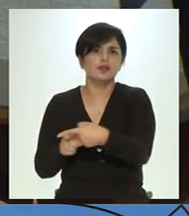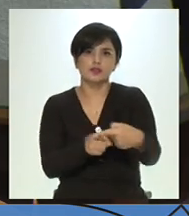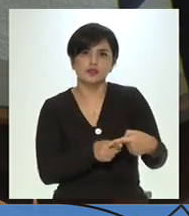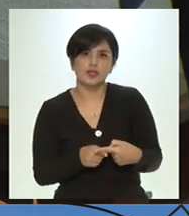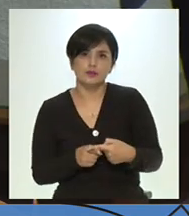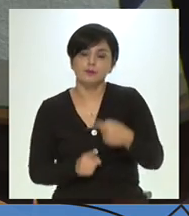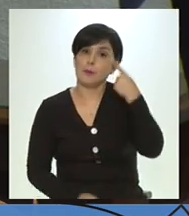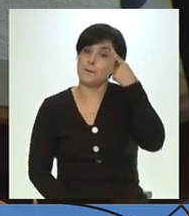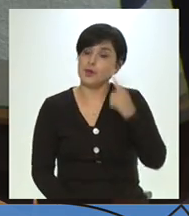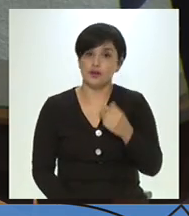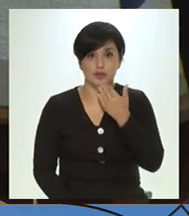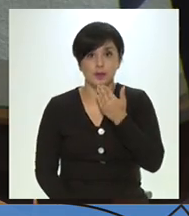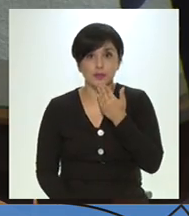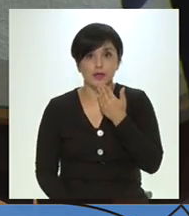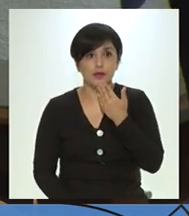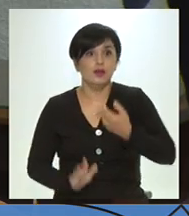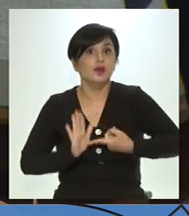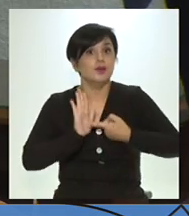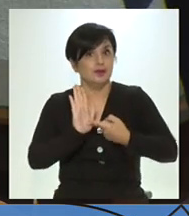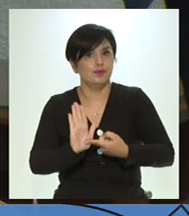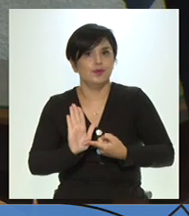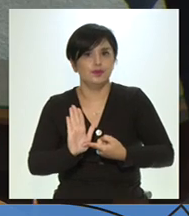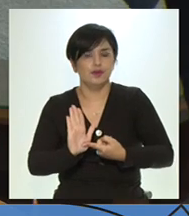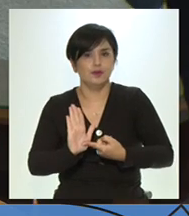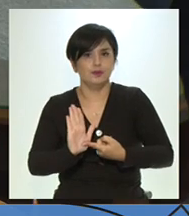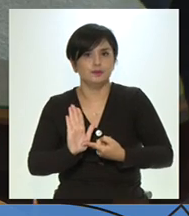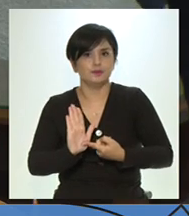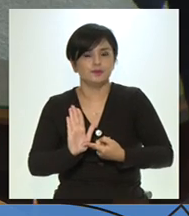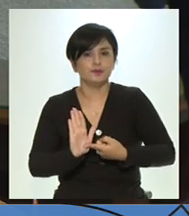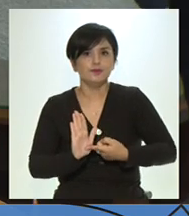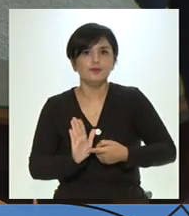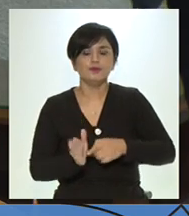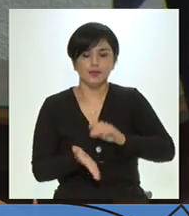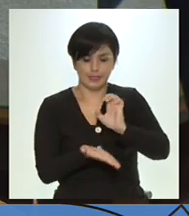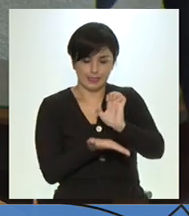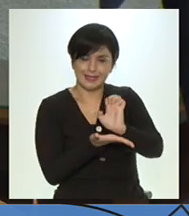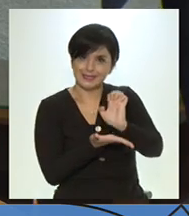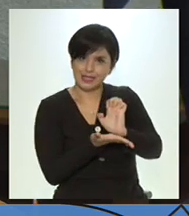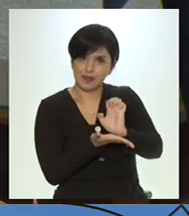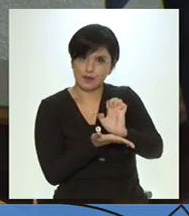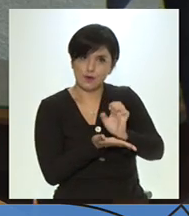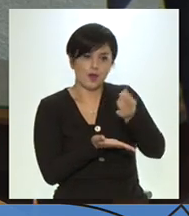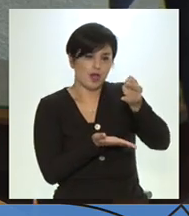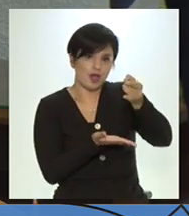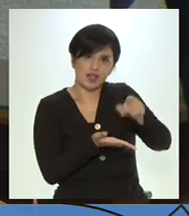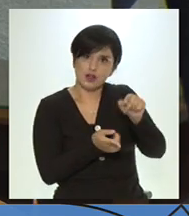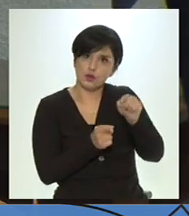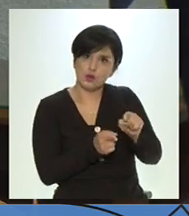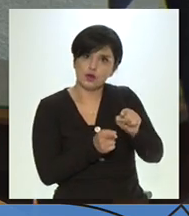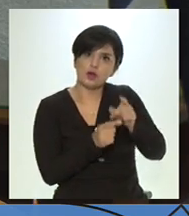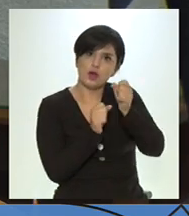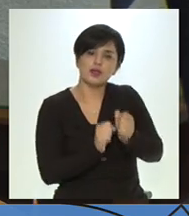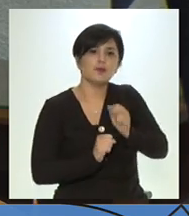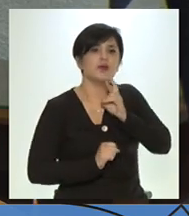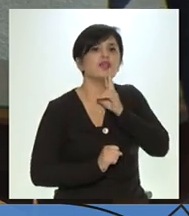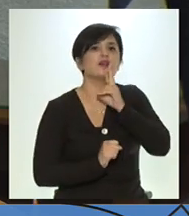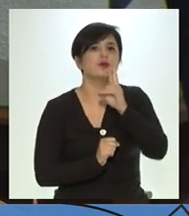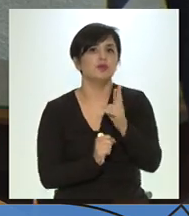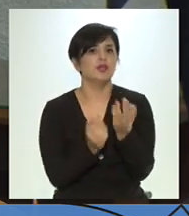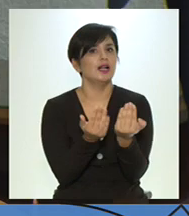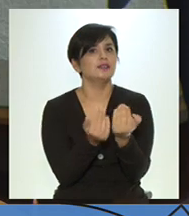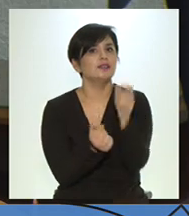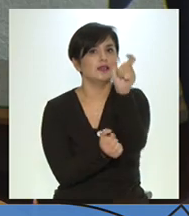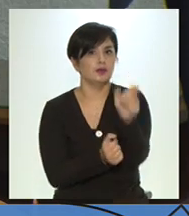al mismo tiempo nos han mostrado que es el estado el único capaz de dar respuesta a las necesidades de las